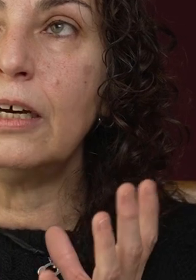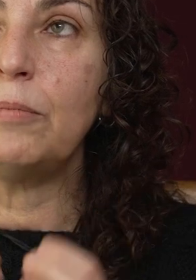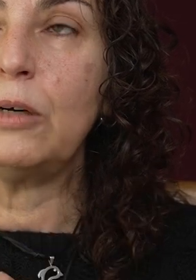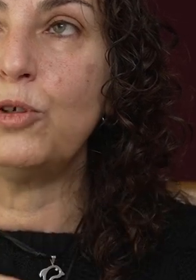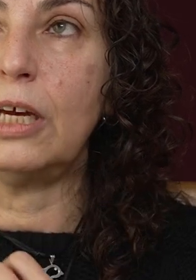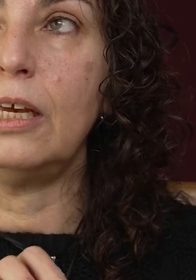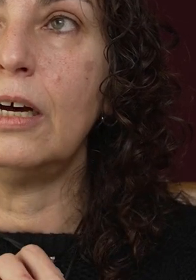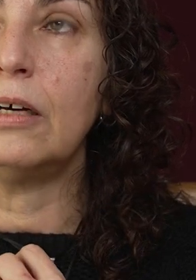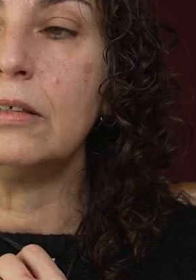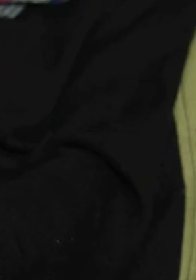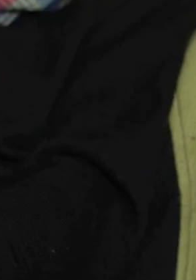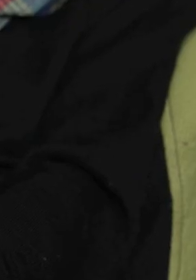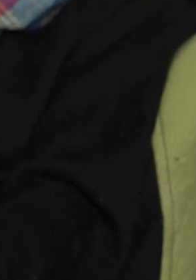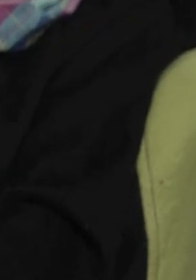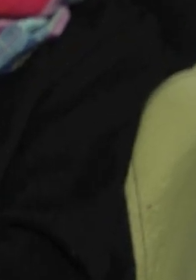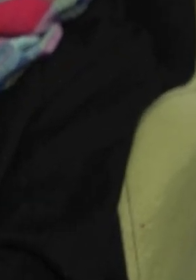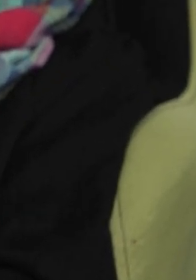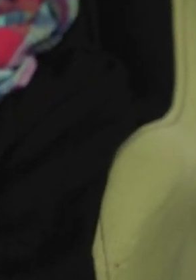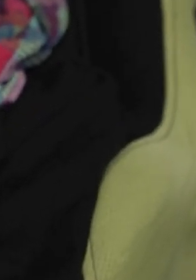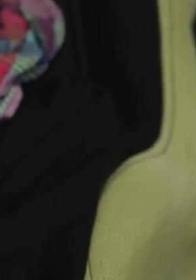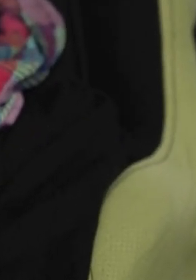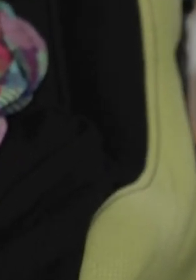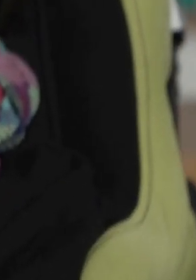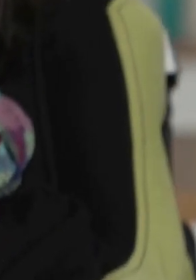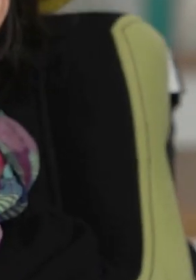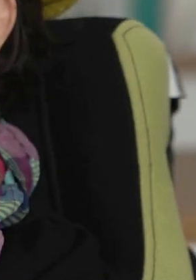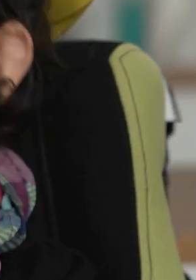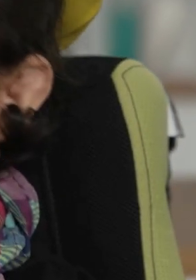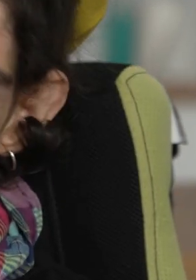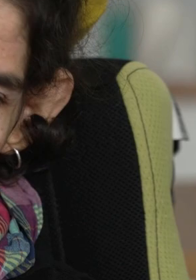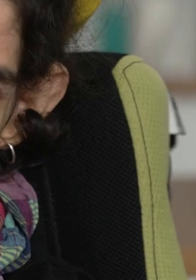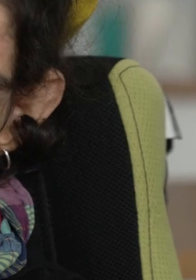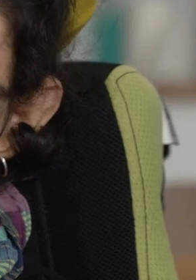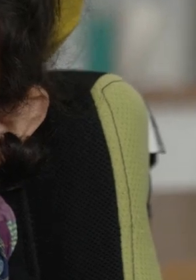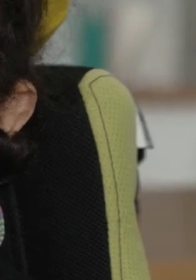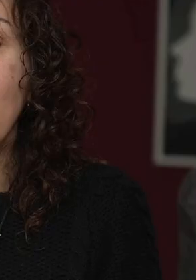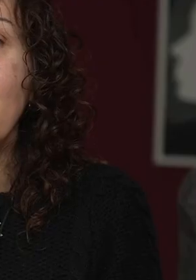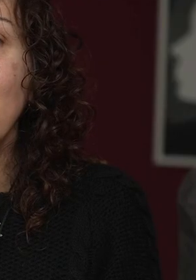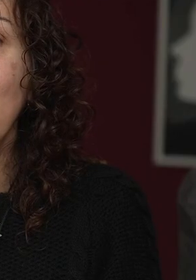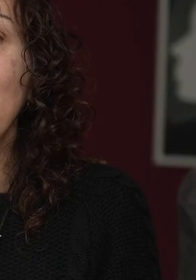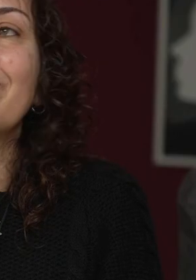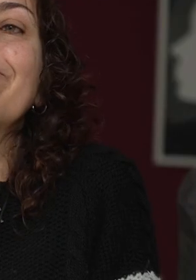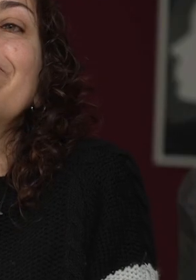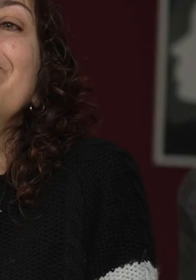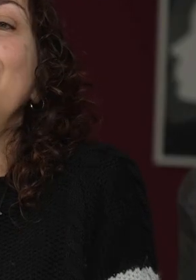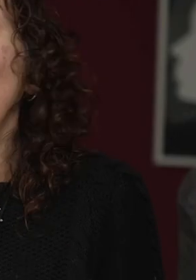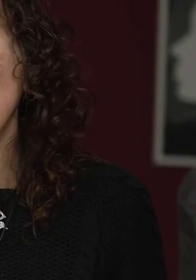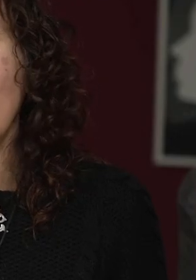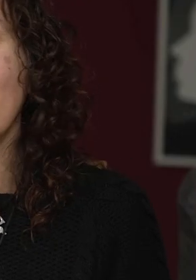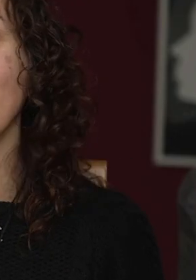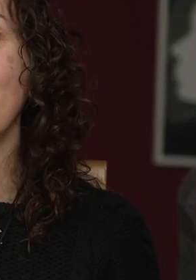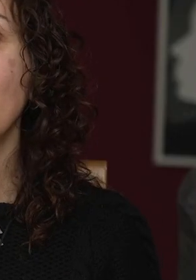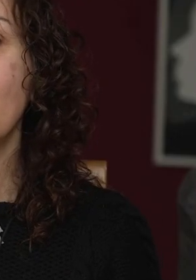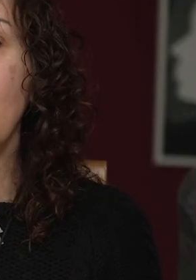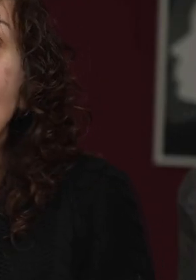ojo allá, me gustaría no interpretarlo, me gustaría saberlo. ¿Estoy acertando? No lo